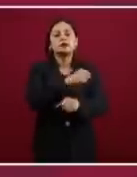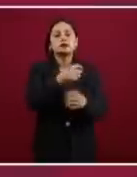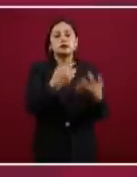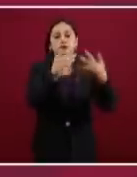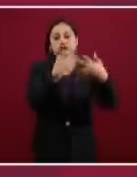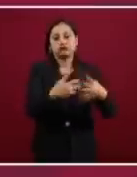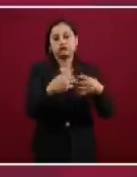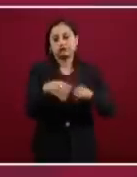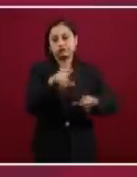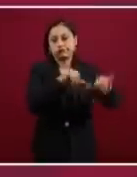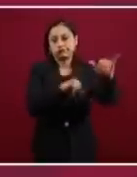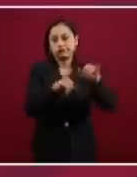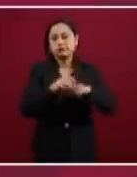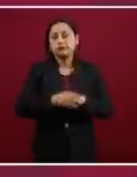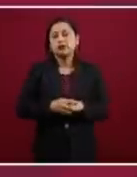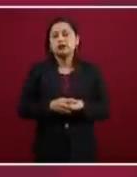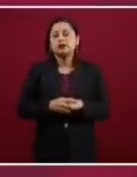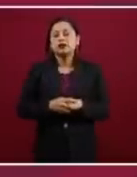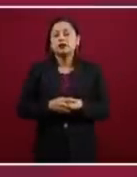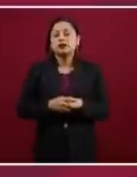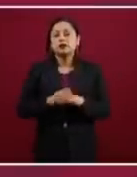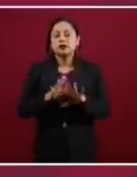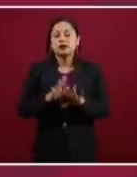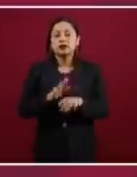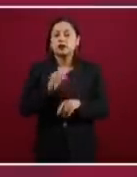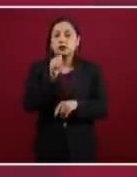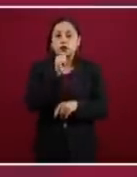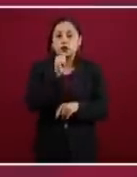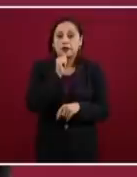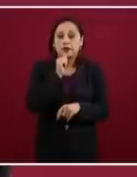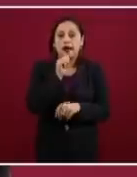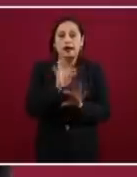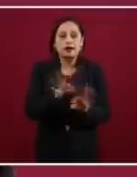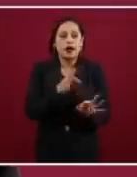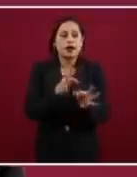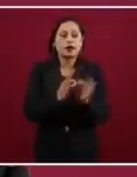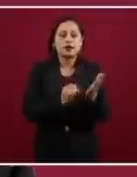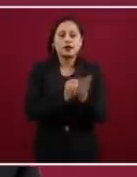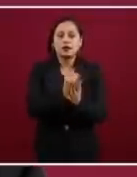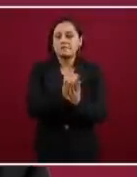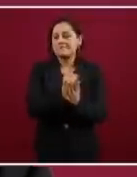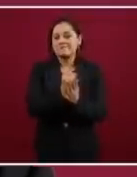se concreta nada porque hay